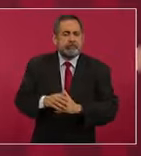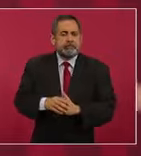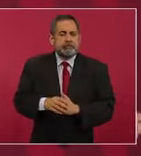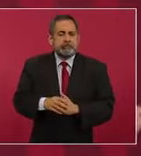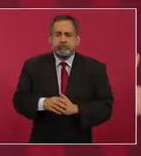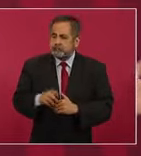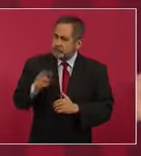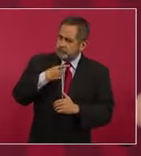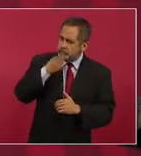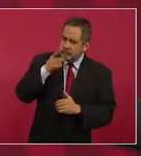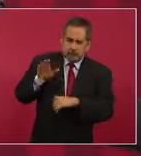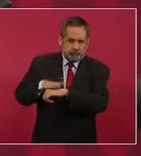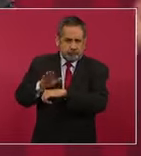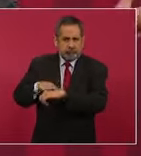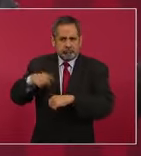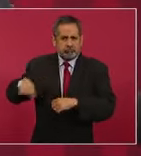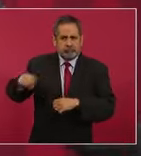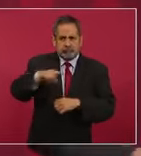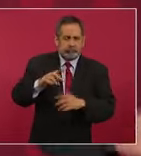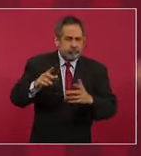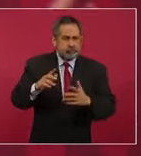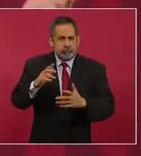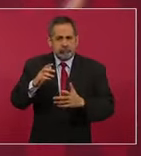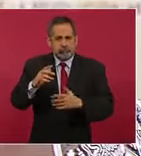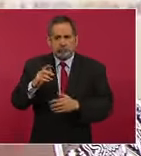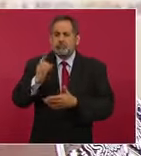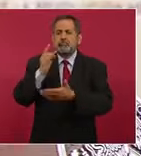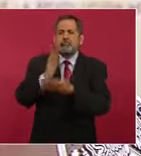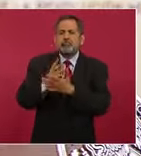quiero no solo análisis de la realidad,